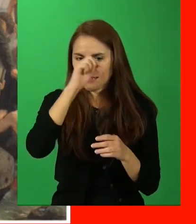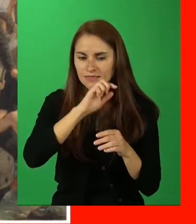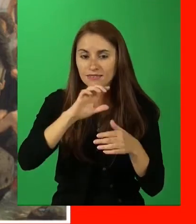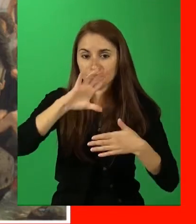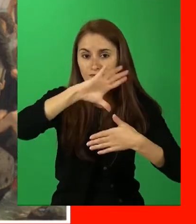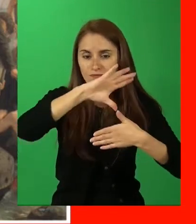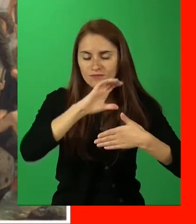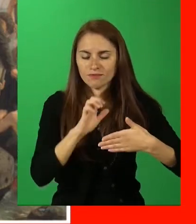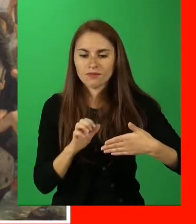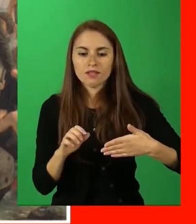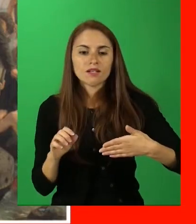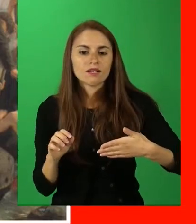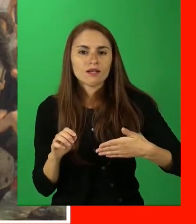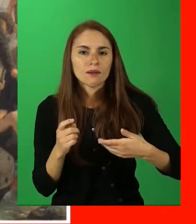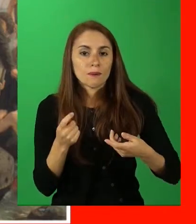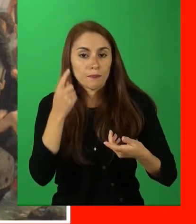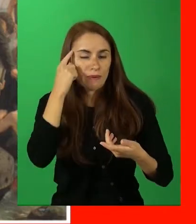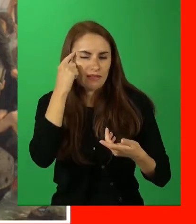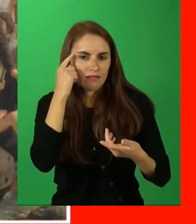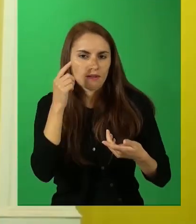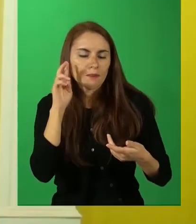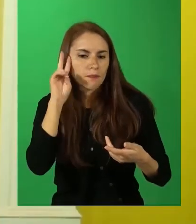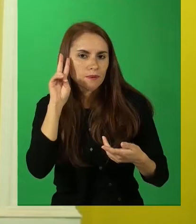América, del Caribe.